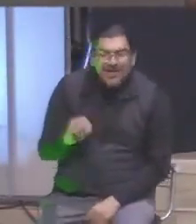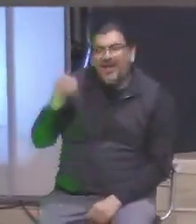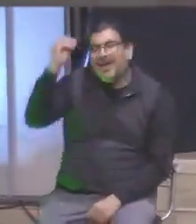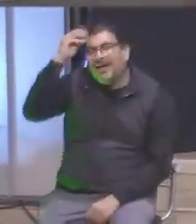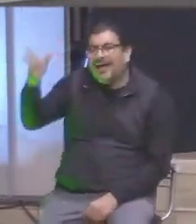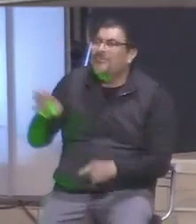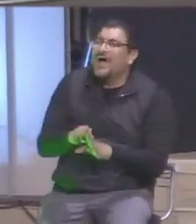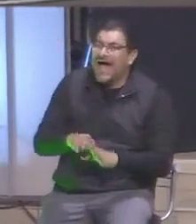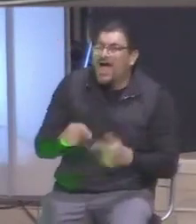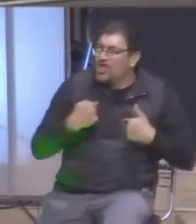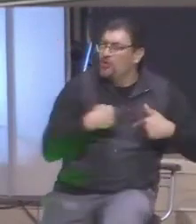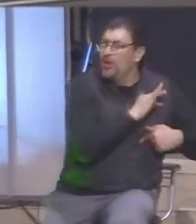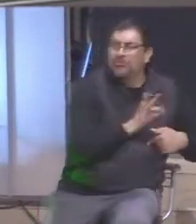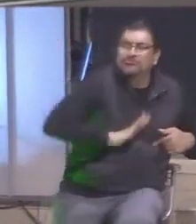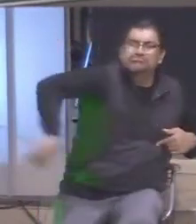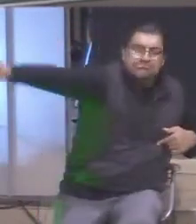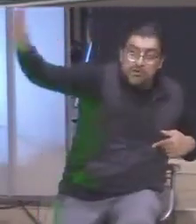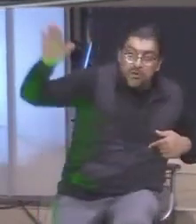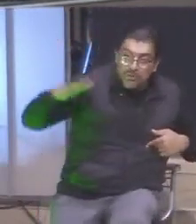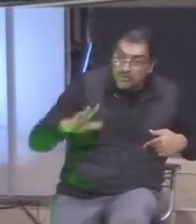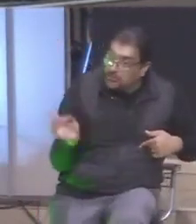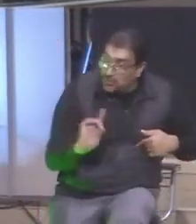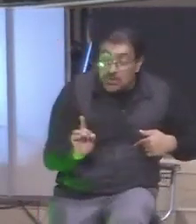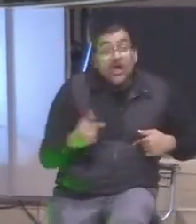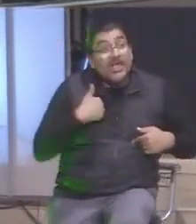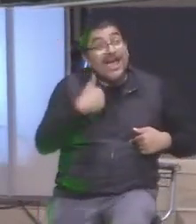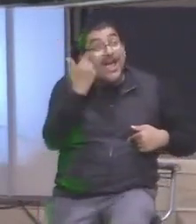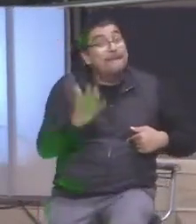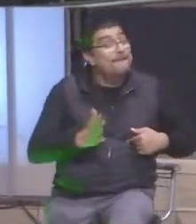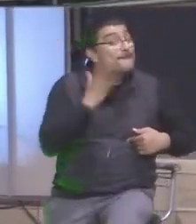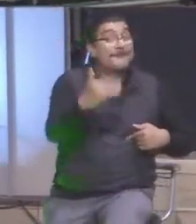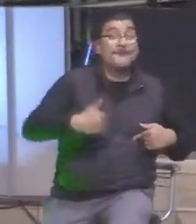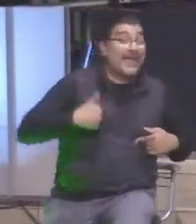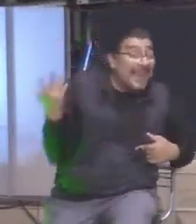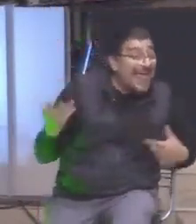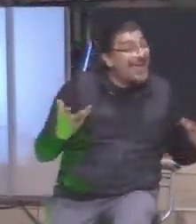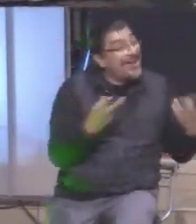jamás que tendrá un milagro financiero